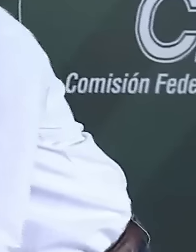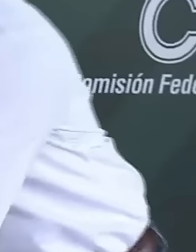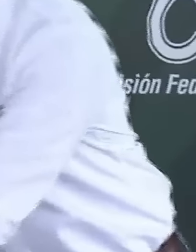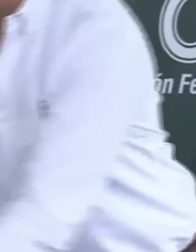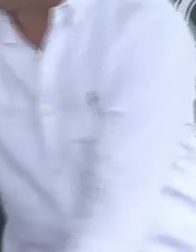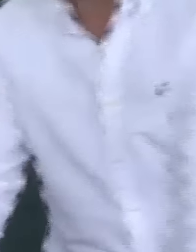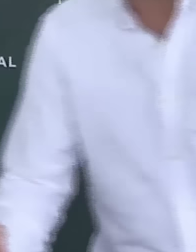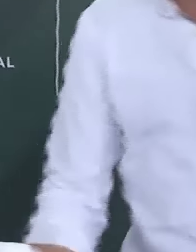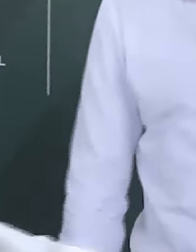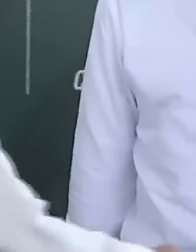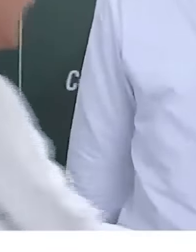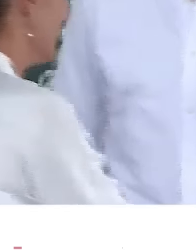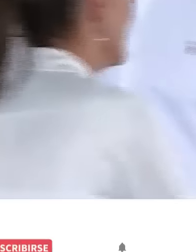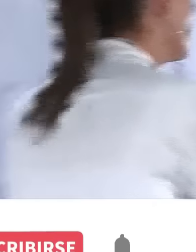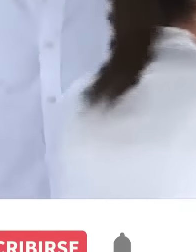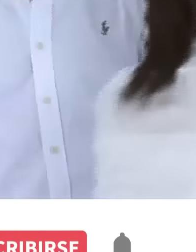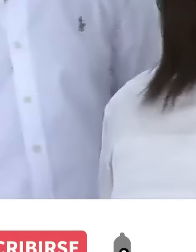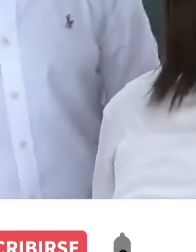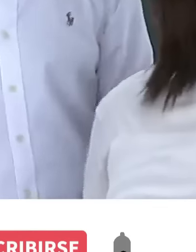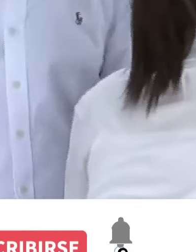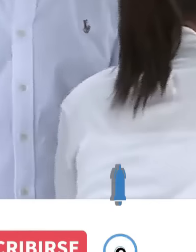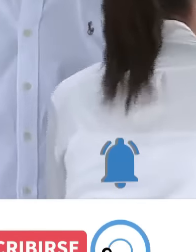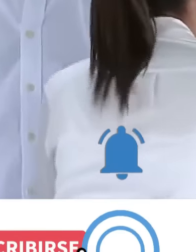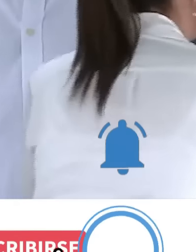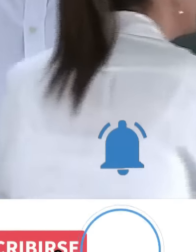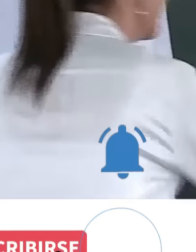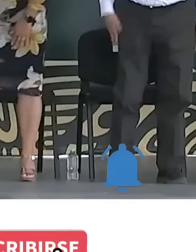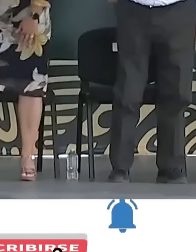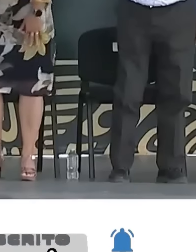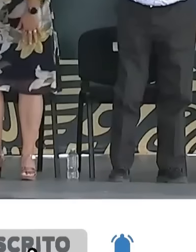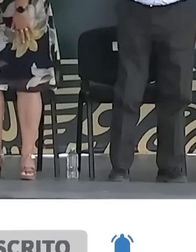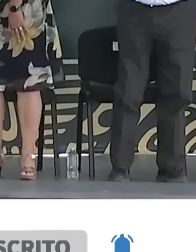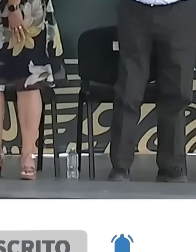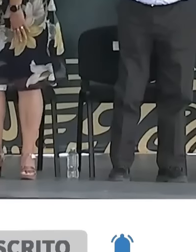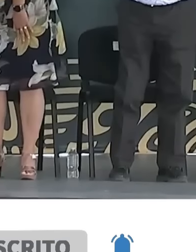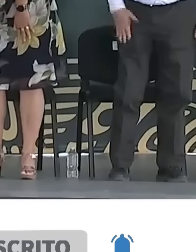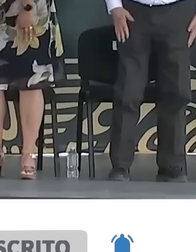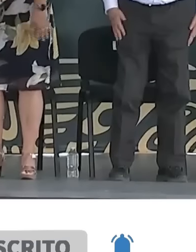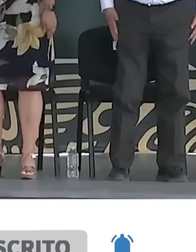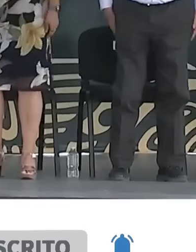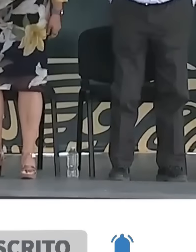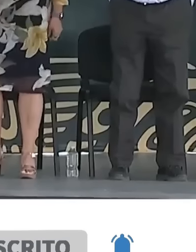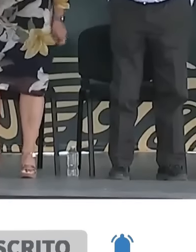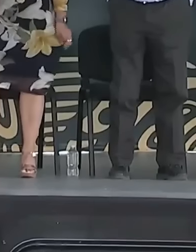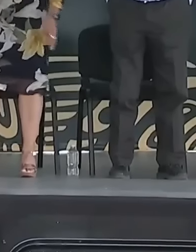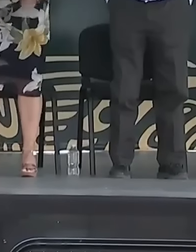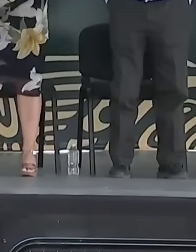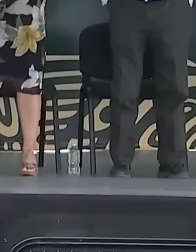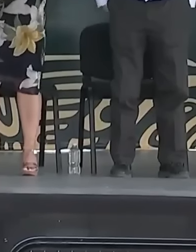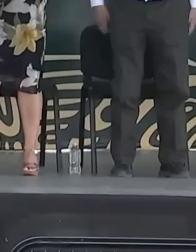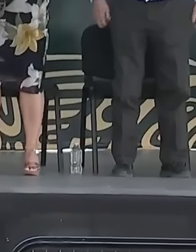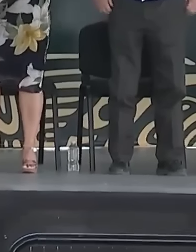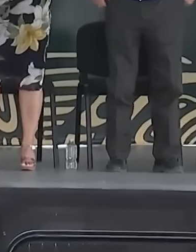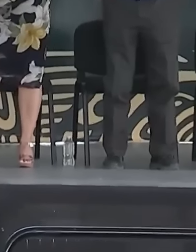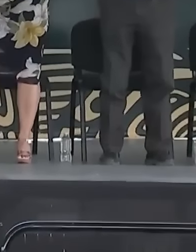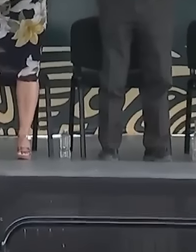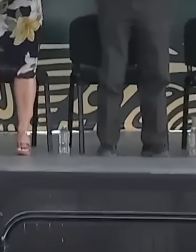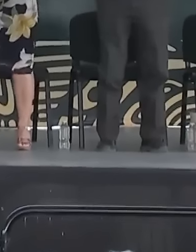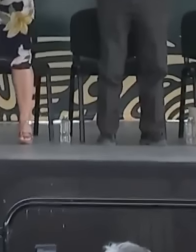Estimado público, escuchemos el mensaje que nos dirige el presidente constitucional de los Estados Unidos Mexicanos, licenciado Andrés Manuel López